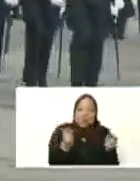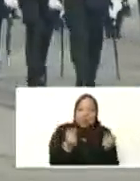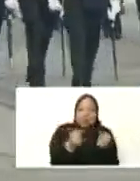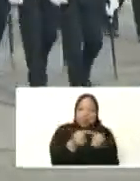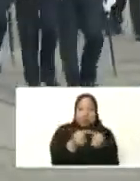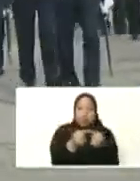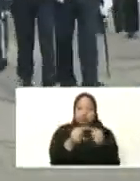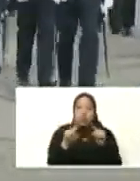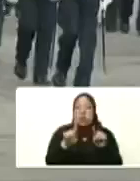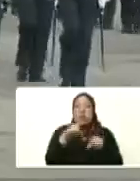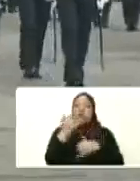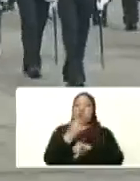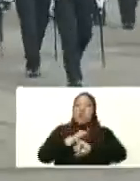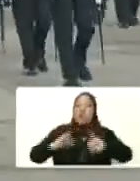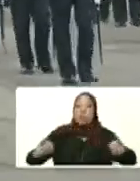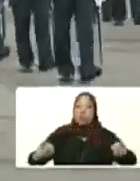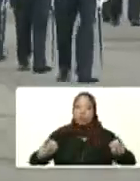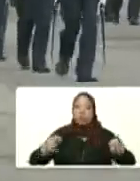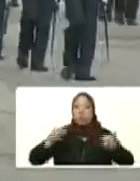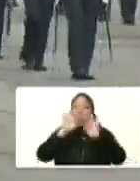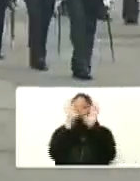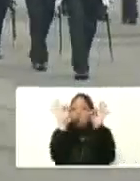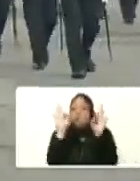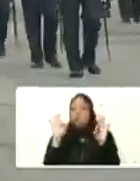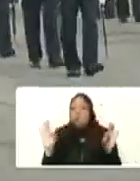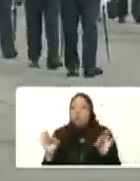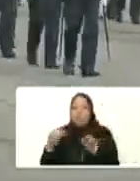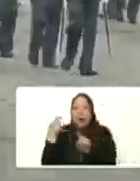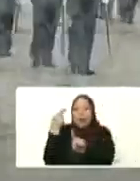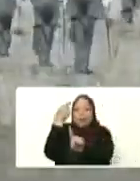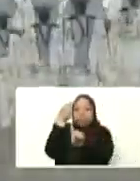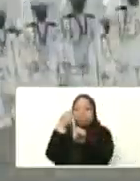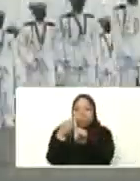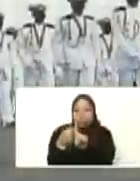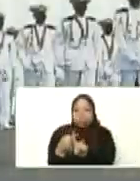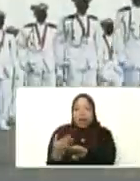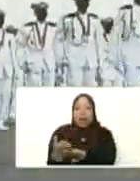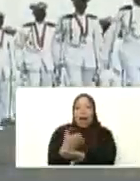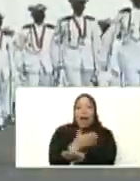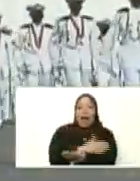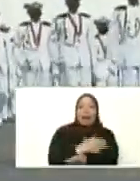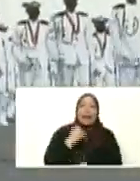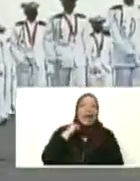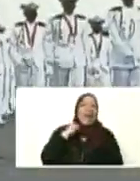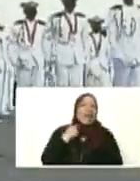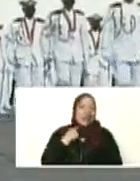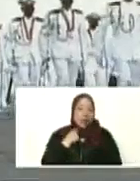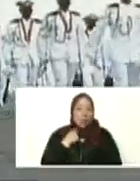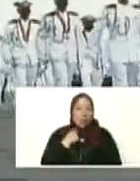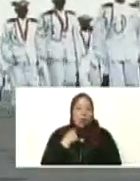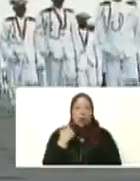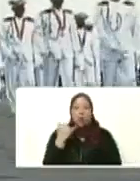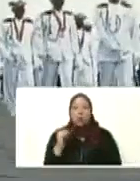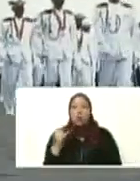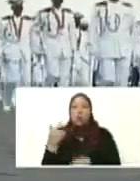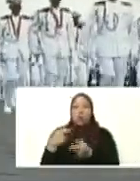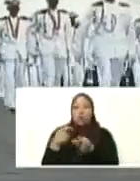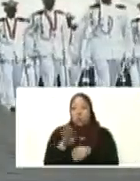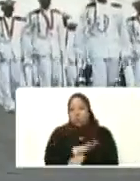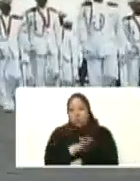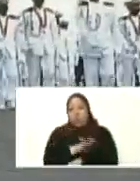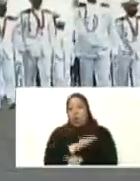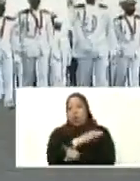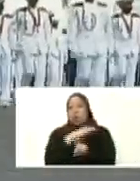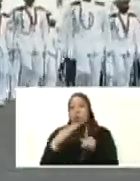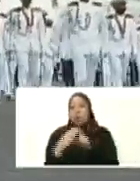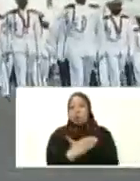dos filos. Su empuñadura es de forma de cruz al estilo barroco, con avarescos con motivos vegetales propios de la